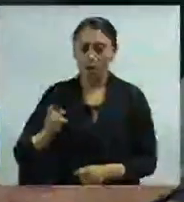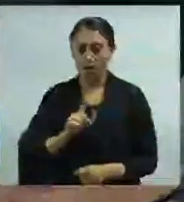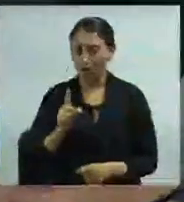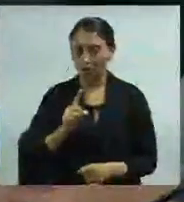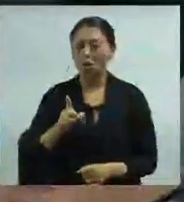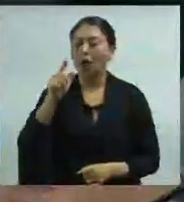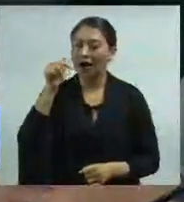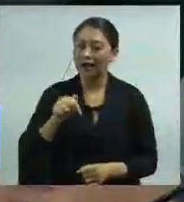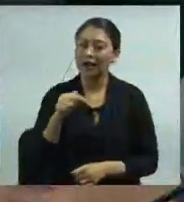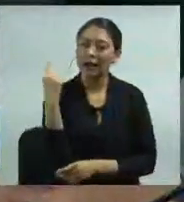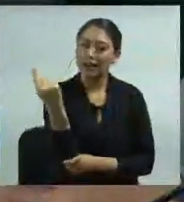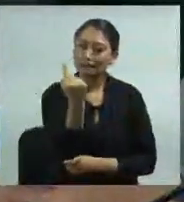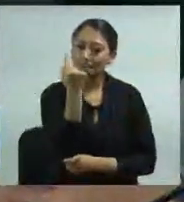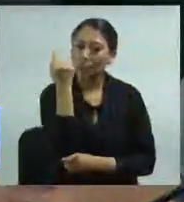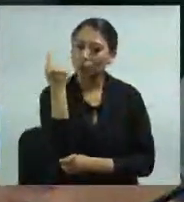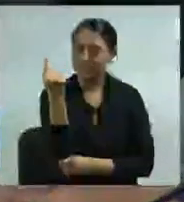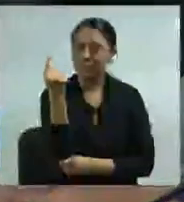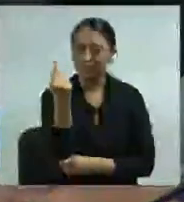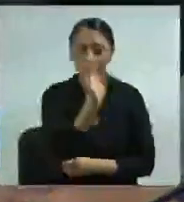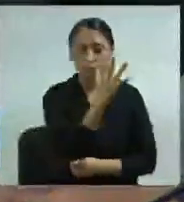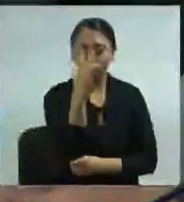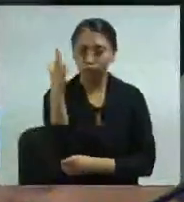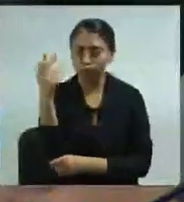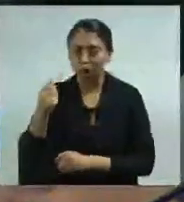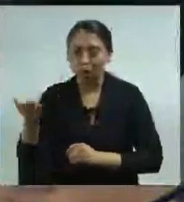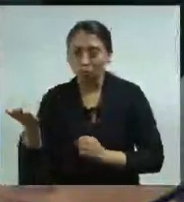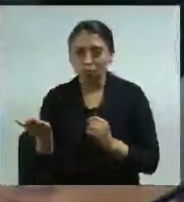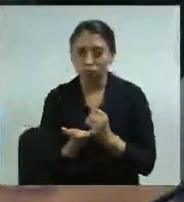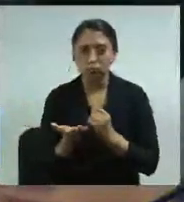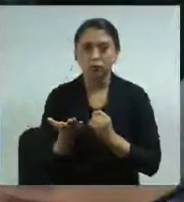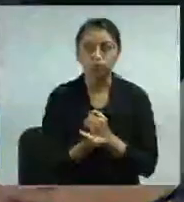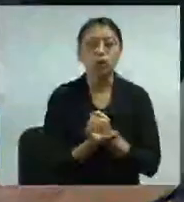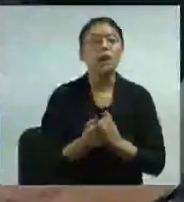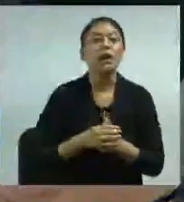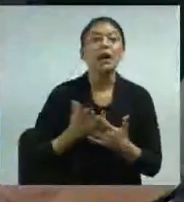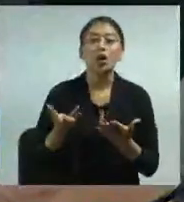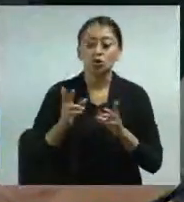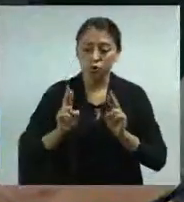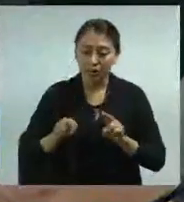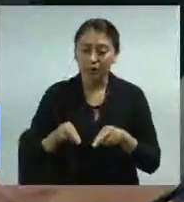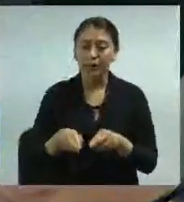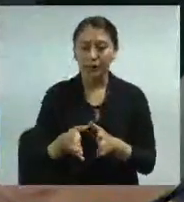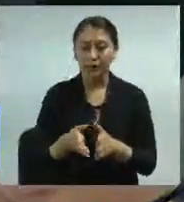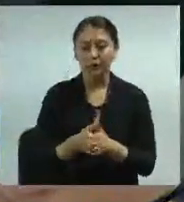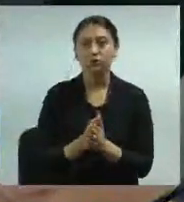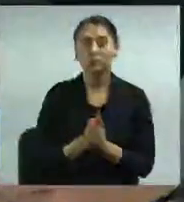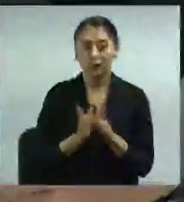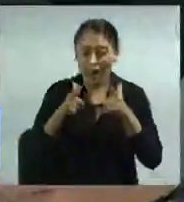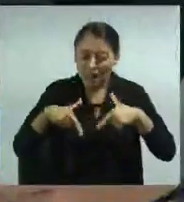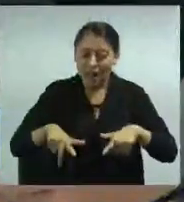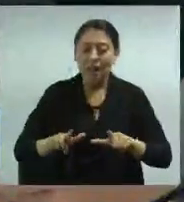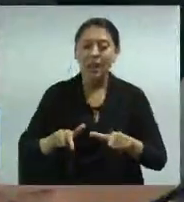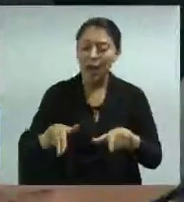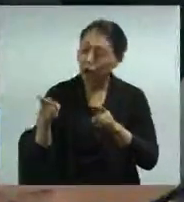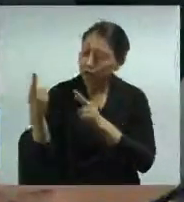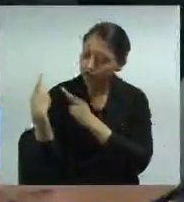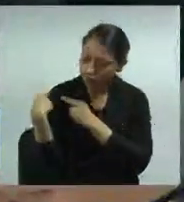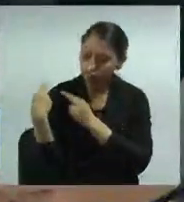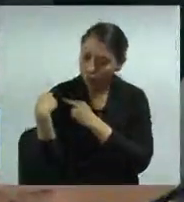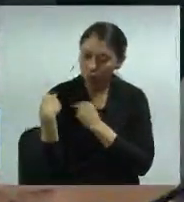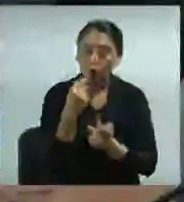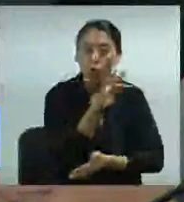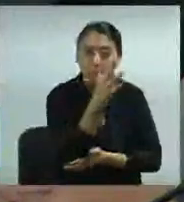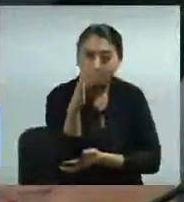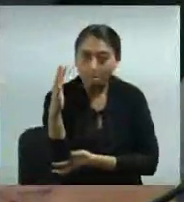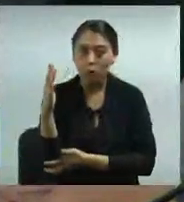país. Es realmente tener esa responsabilidad que necesitamos en el país con los ríos, ¿ya? Con los lagos, con el